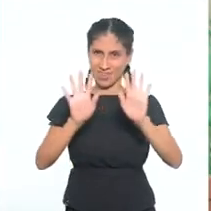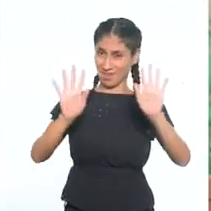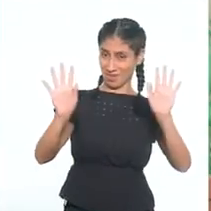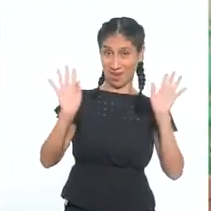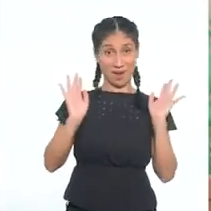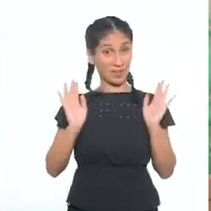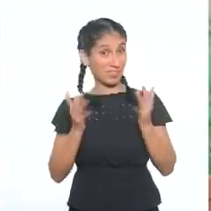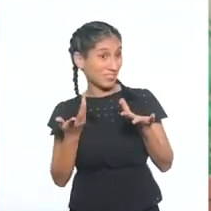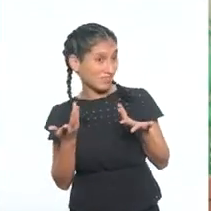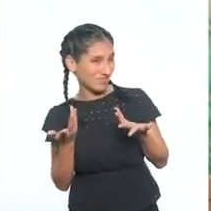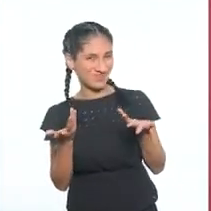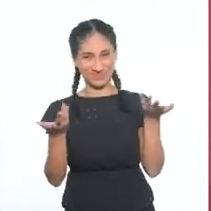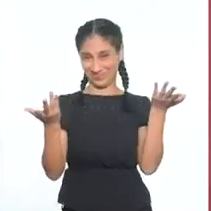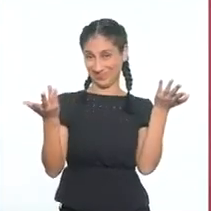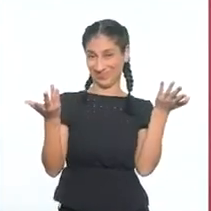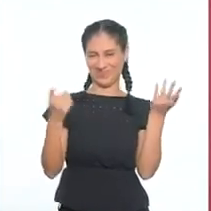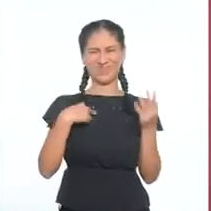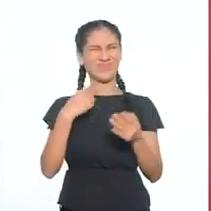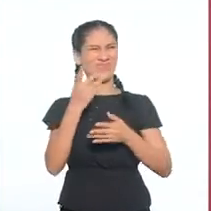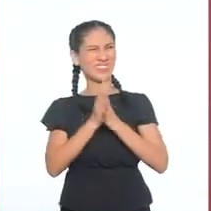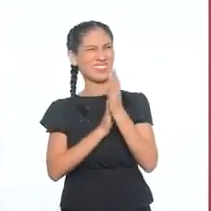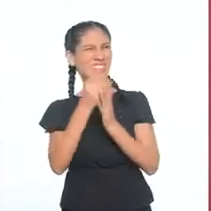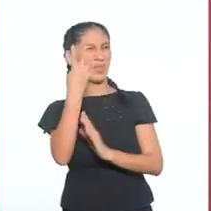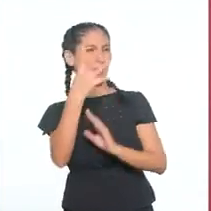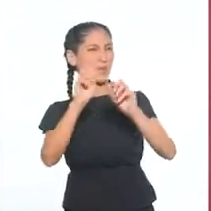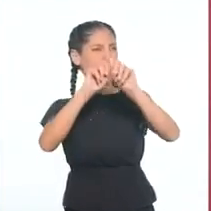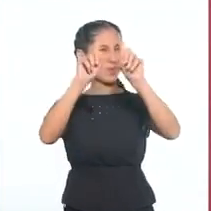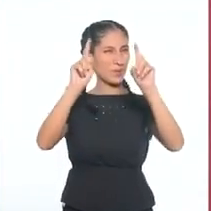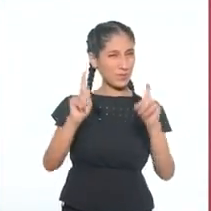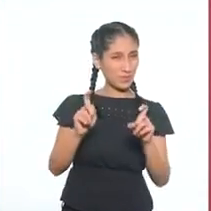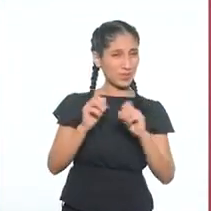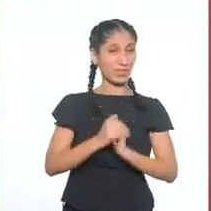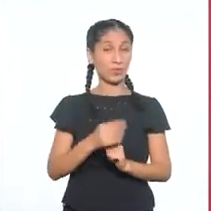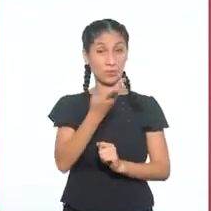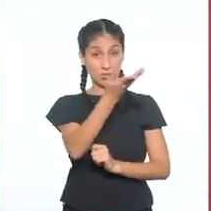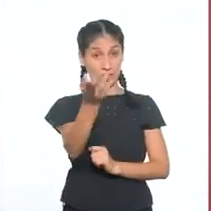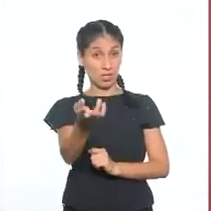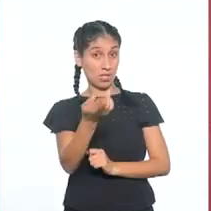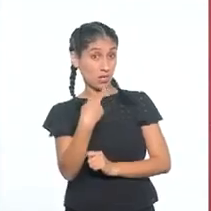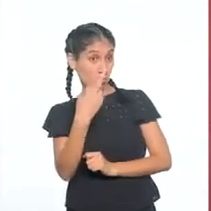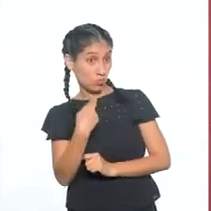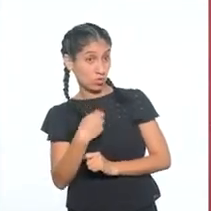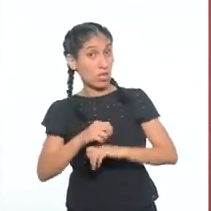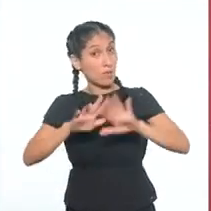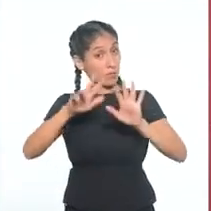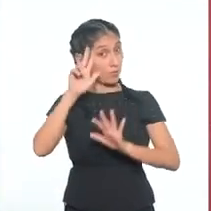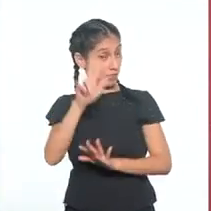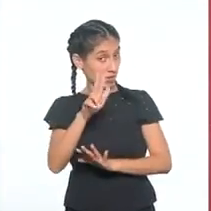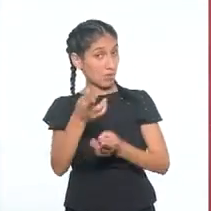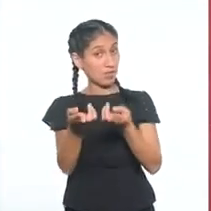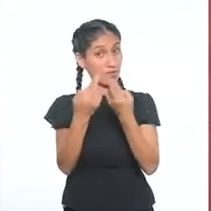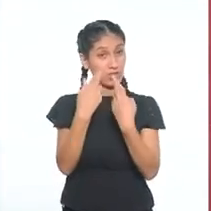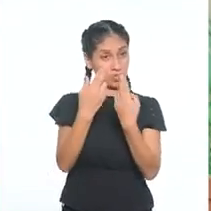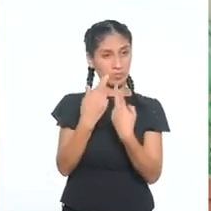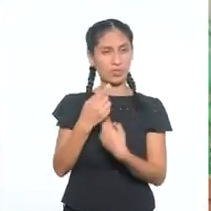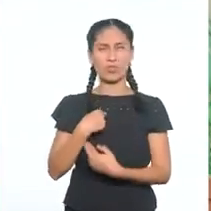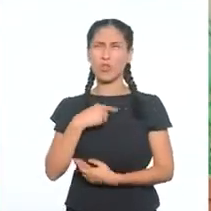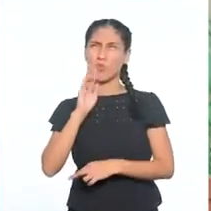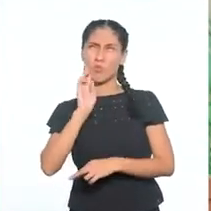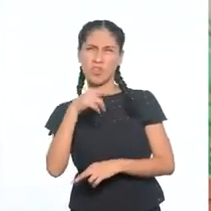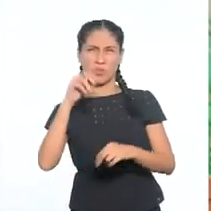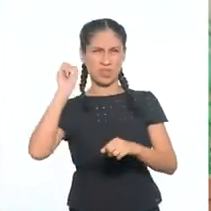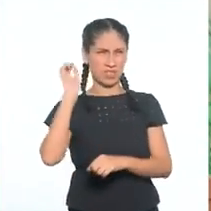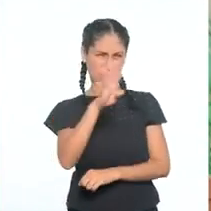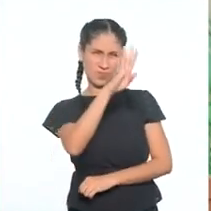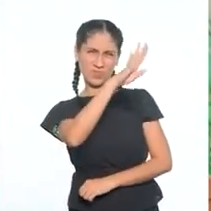con estas les voy a hacer cuatro preguntas deberían responder al menos tres de ellas voy a